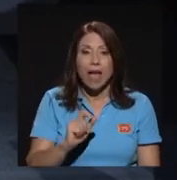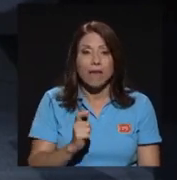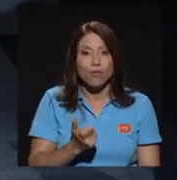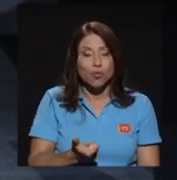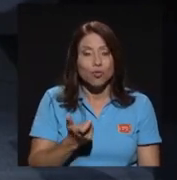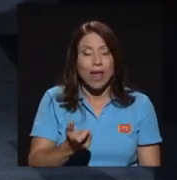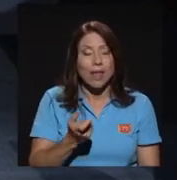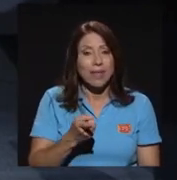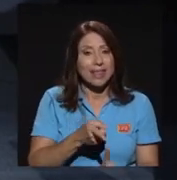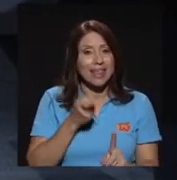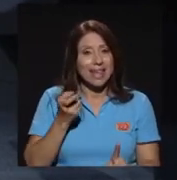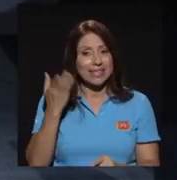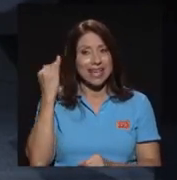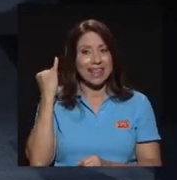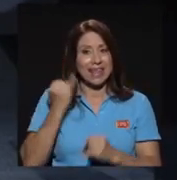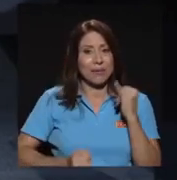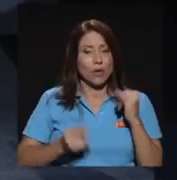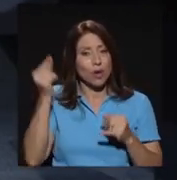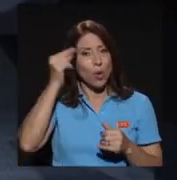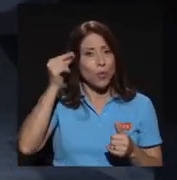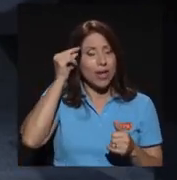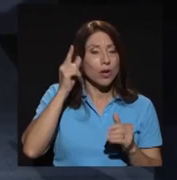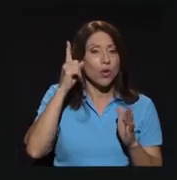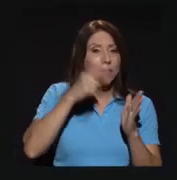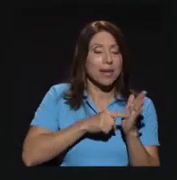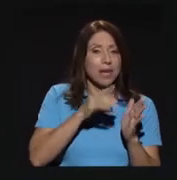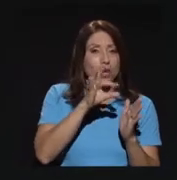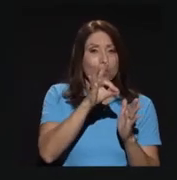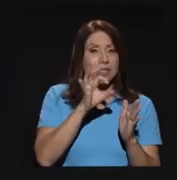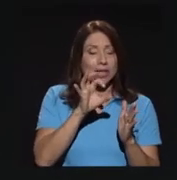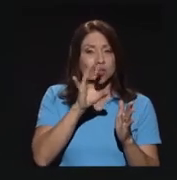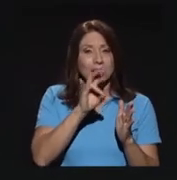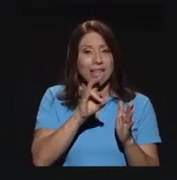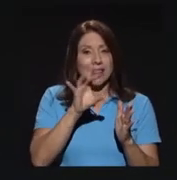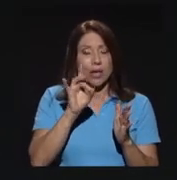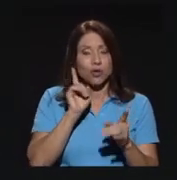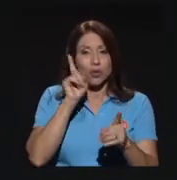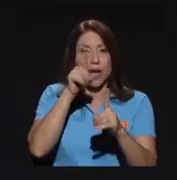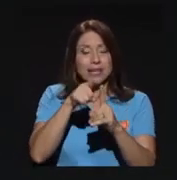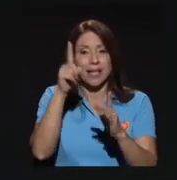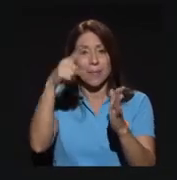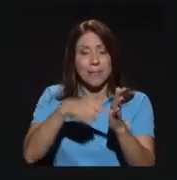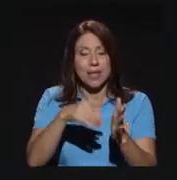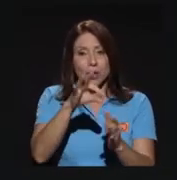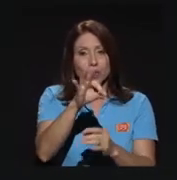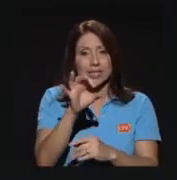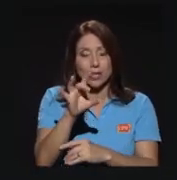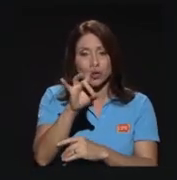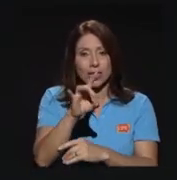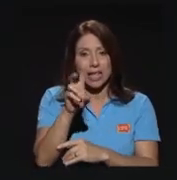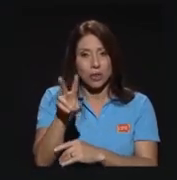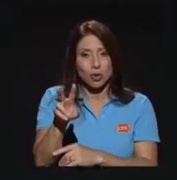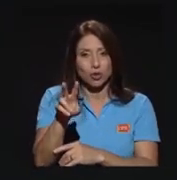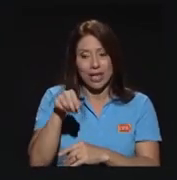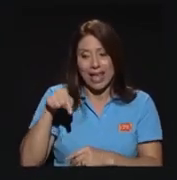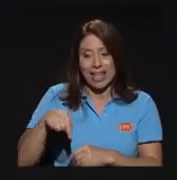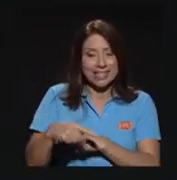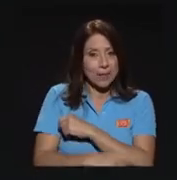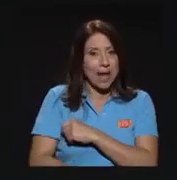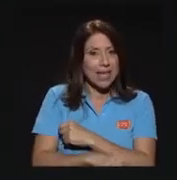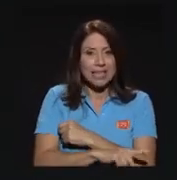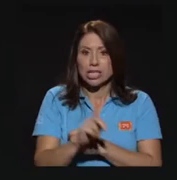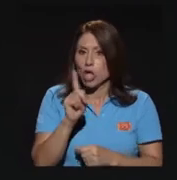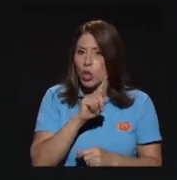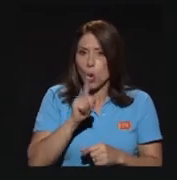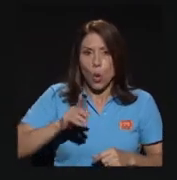gobierno de 78 82 este país no ha casado ni 15 centavos